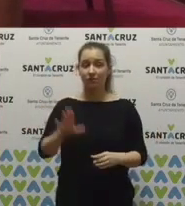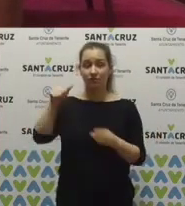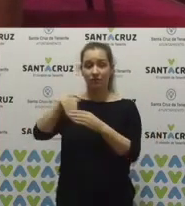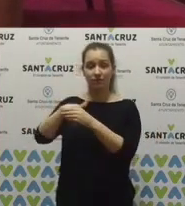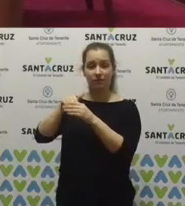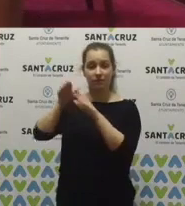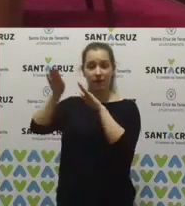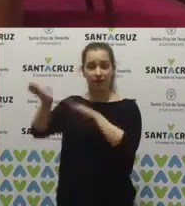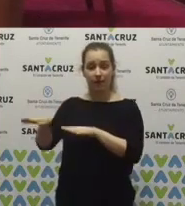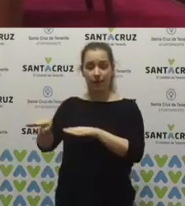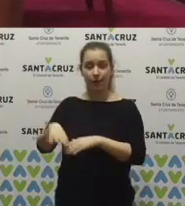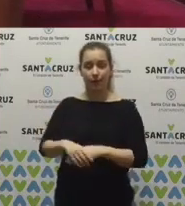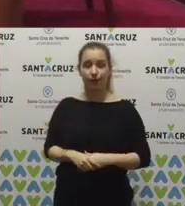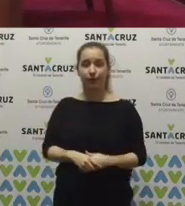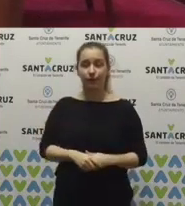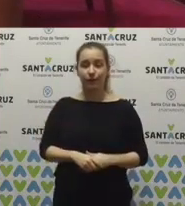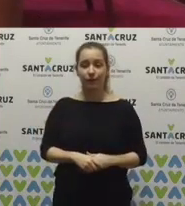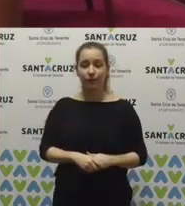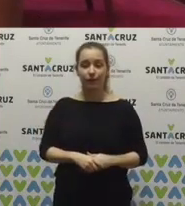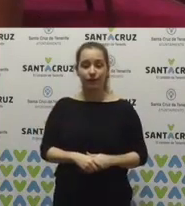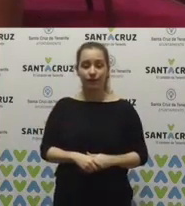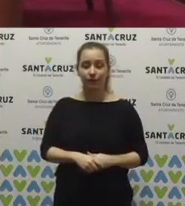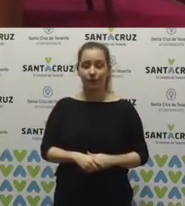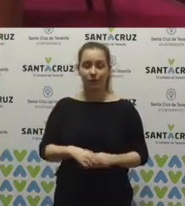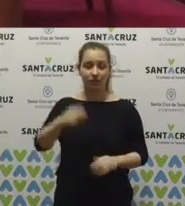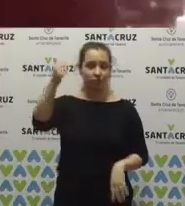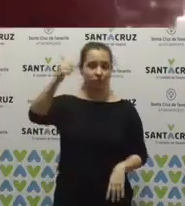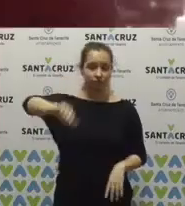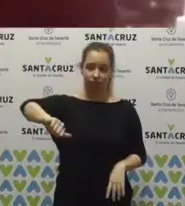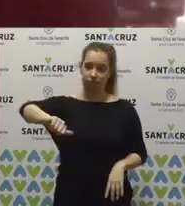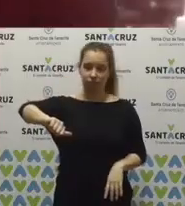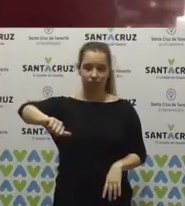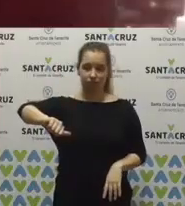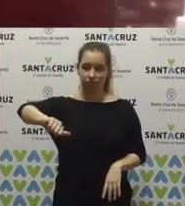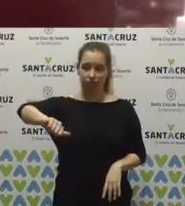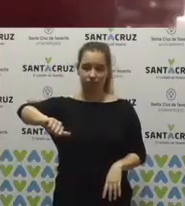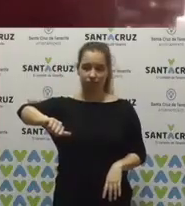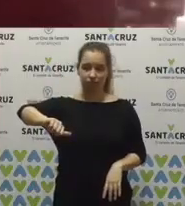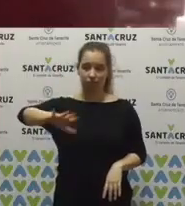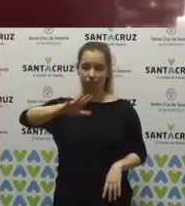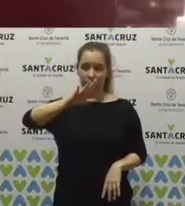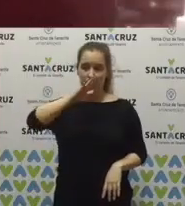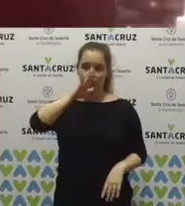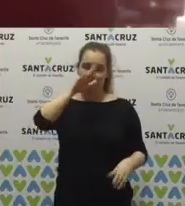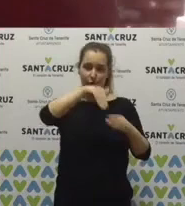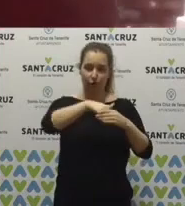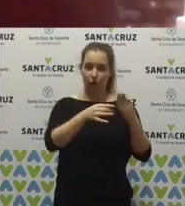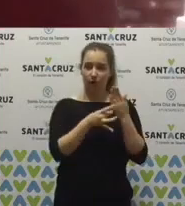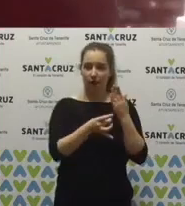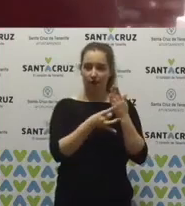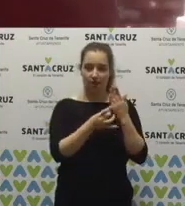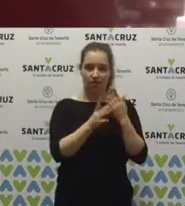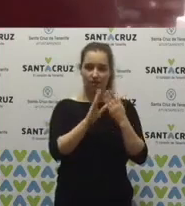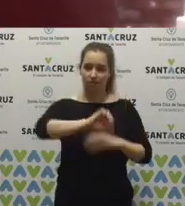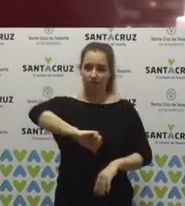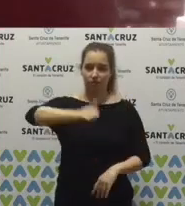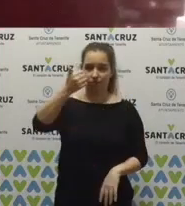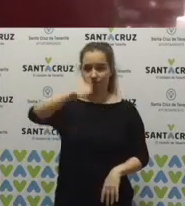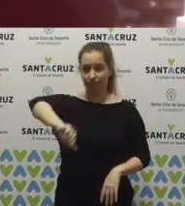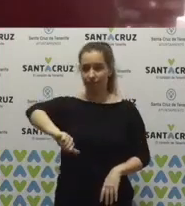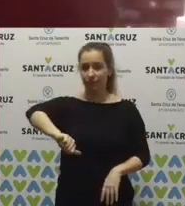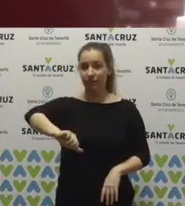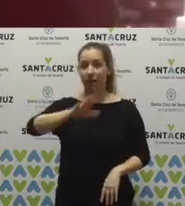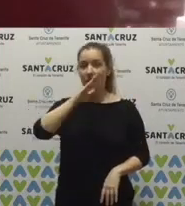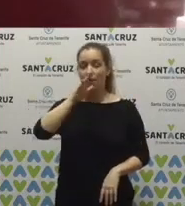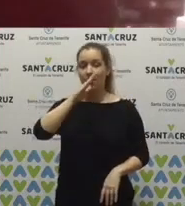favor queda rechazado con el voto de calidad y pasamos al voto de la moción número